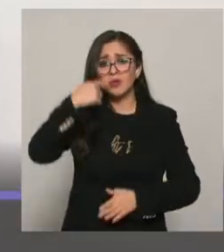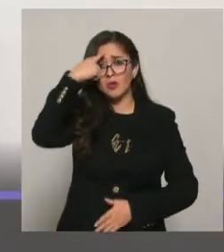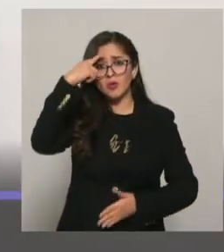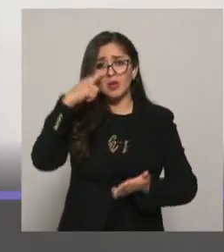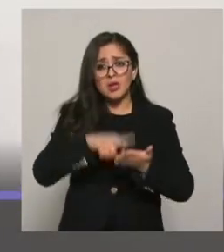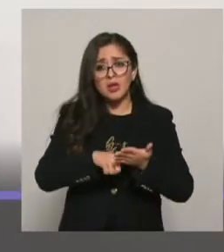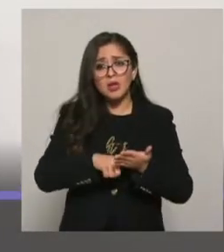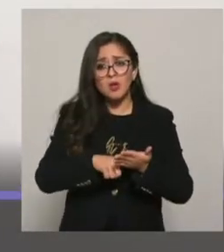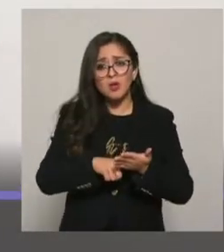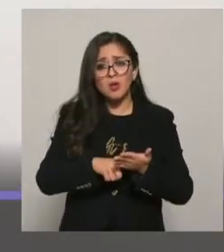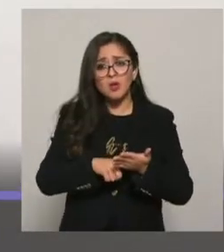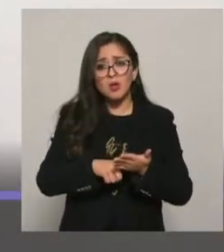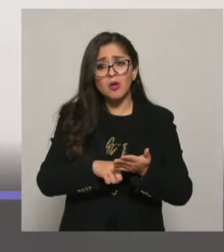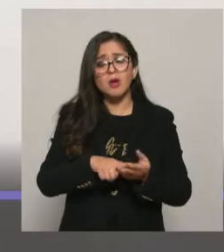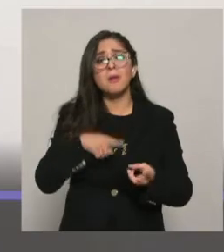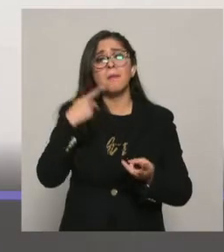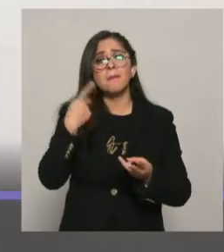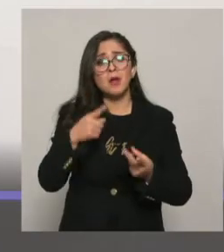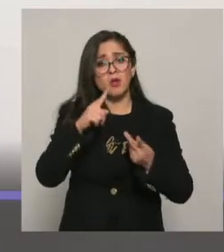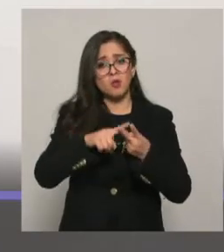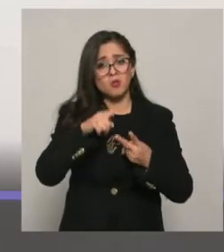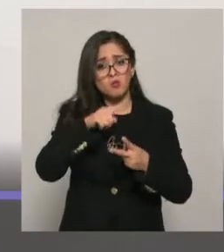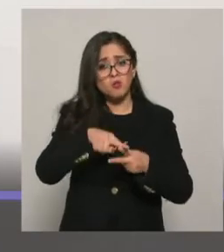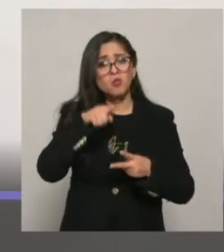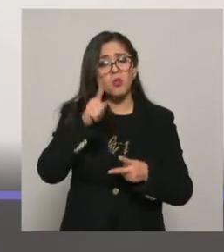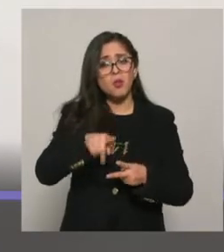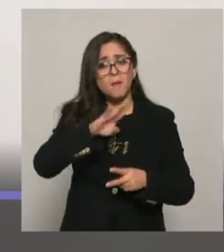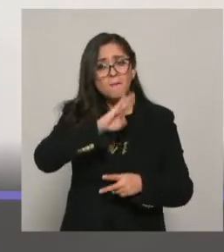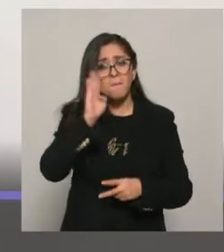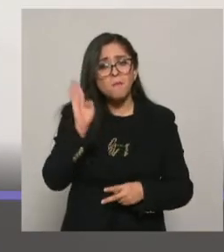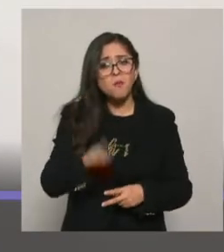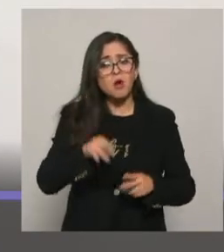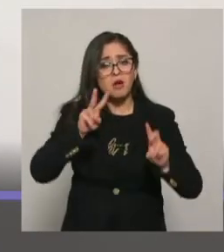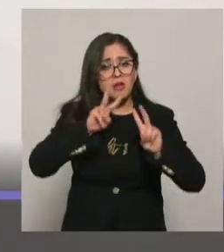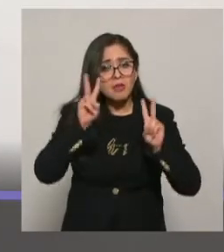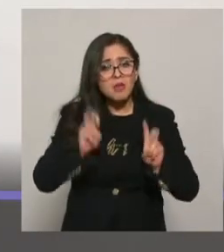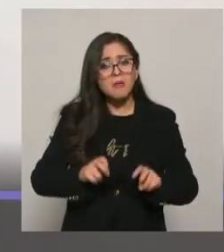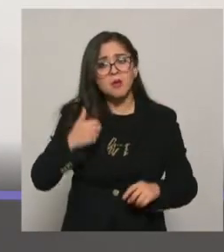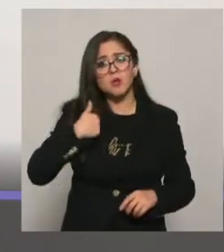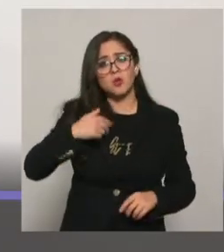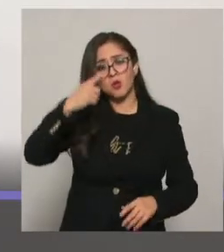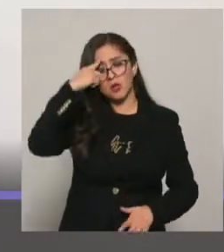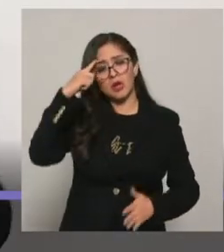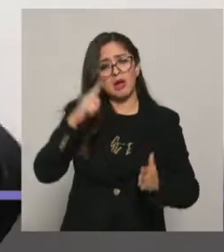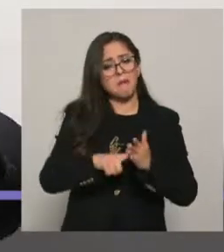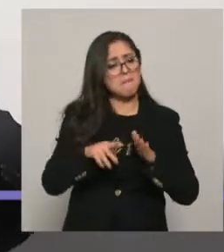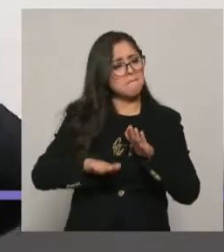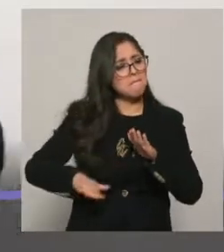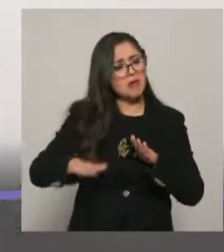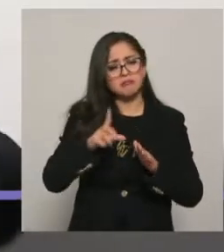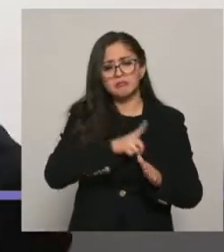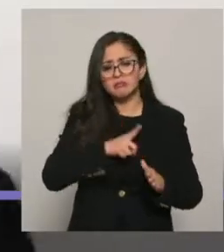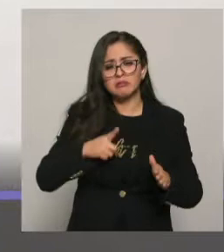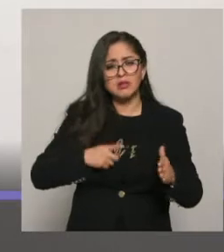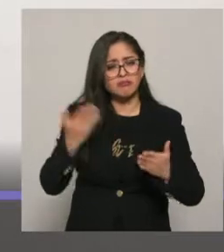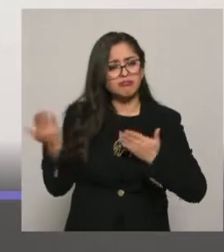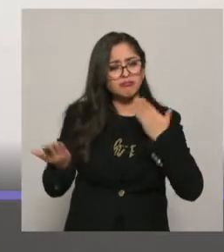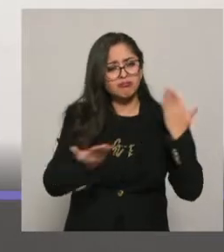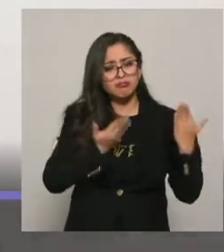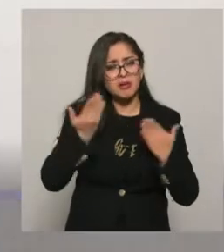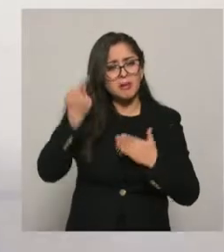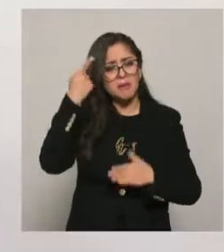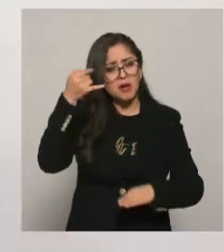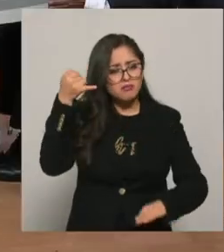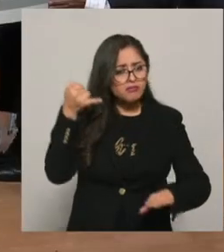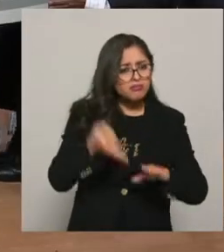los vencidos. pero el Día de Muertos, Sí. y creo yo que son básicos para la gente que quiera adentrarse un poquito más en el tema.